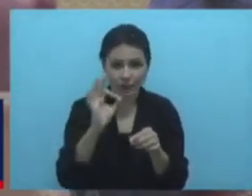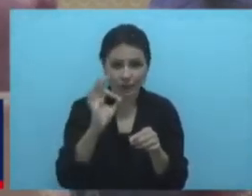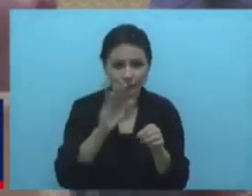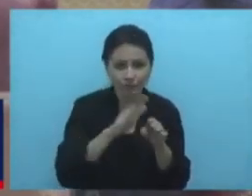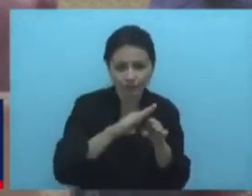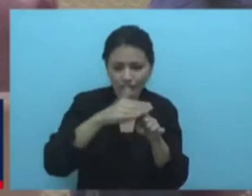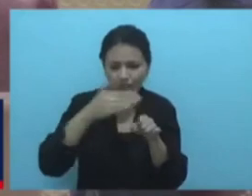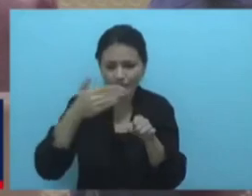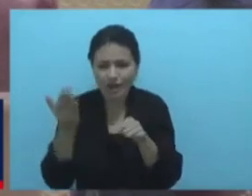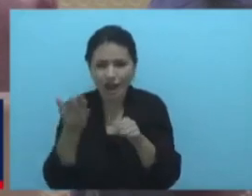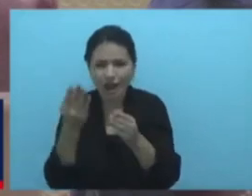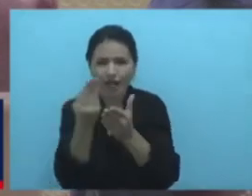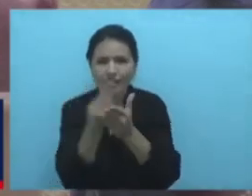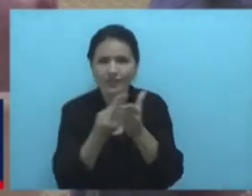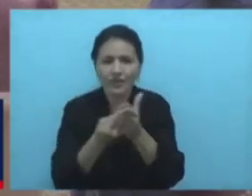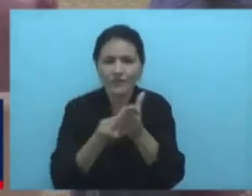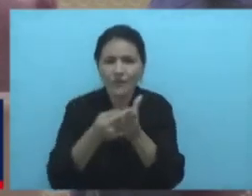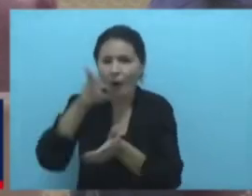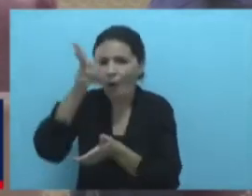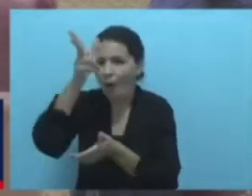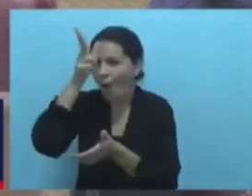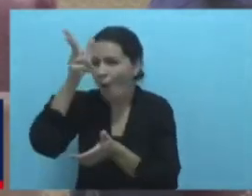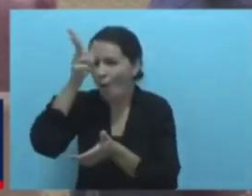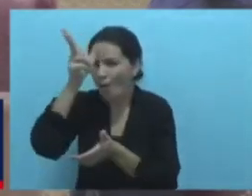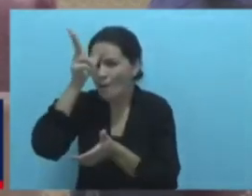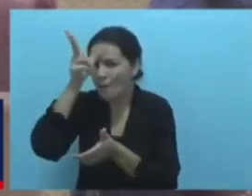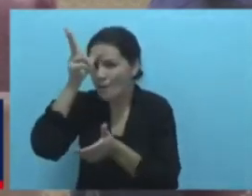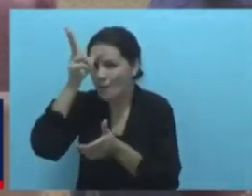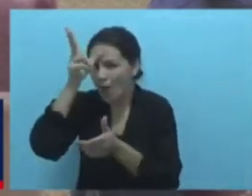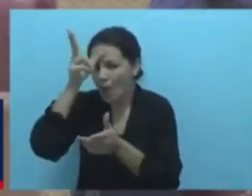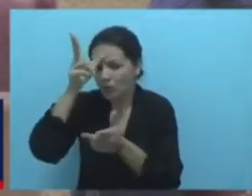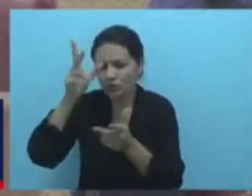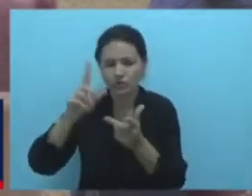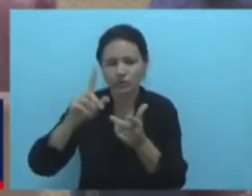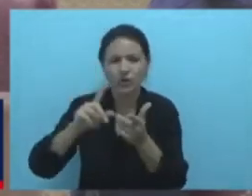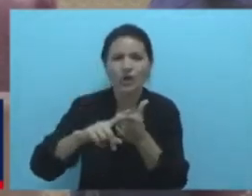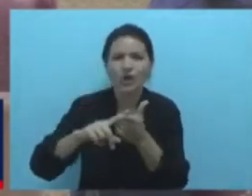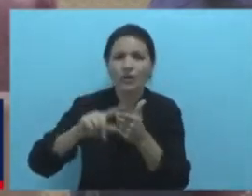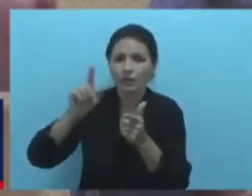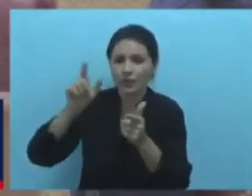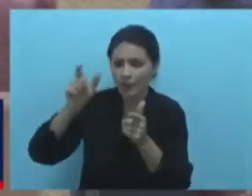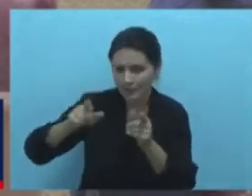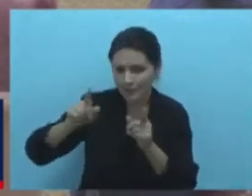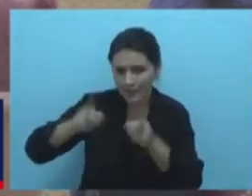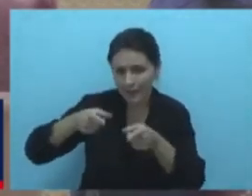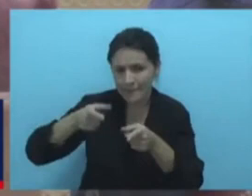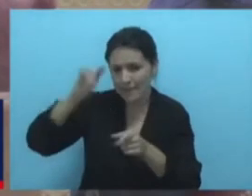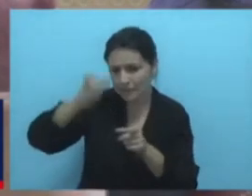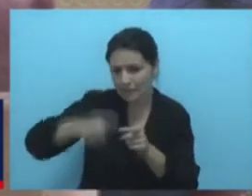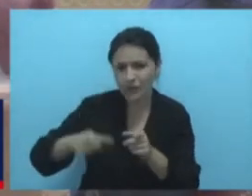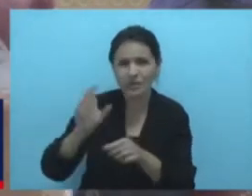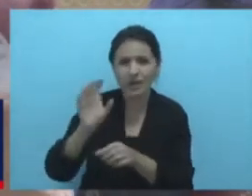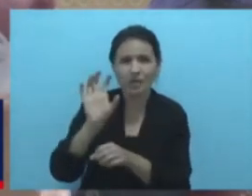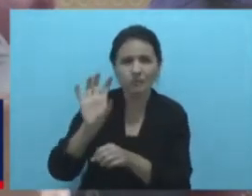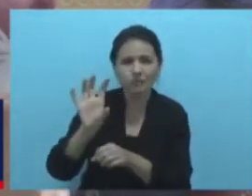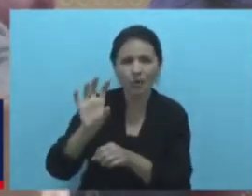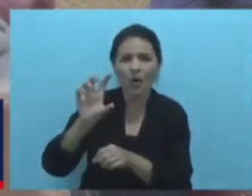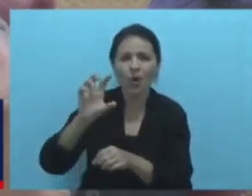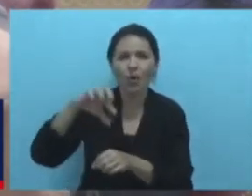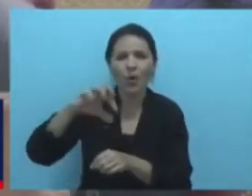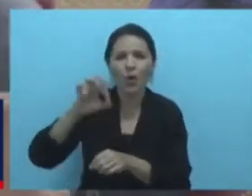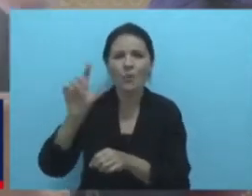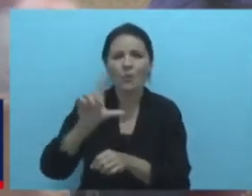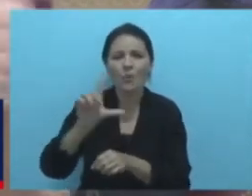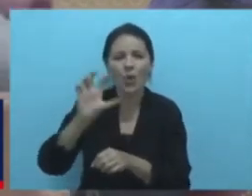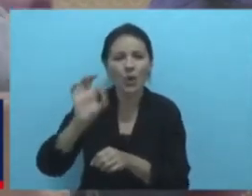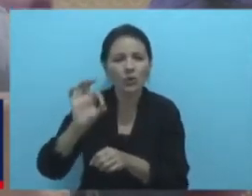en una cárcel federal y del otro lado aparecía un toro que algunos reconocieron como la síntesis del Toro